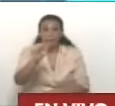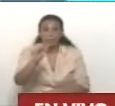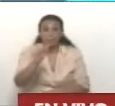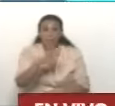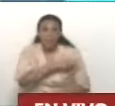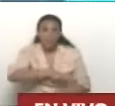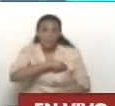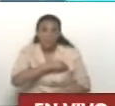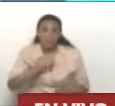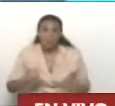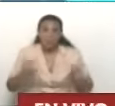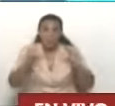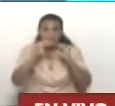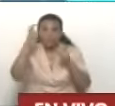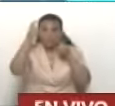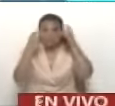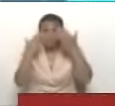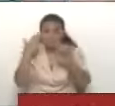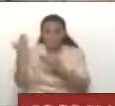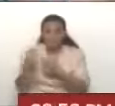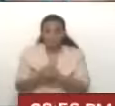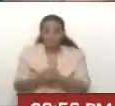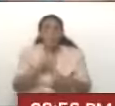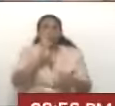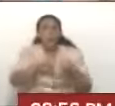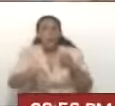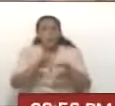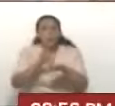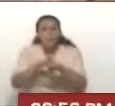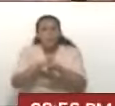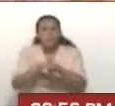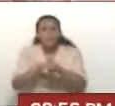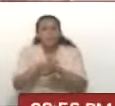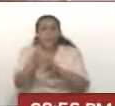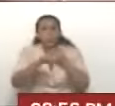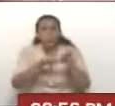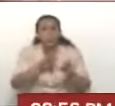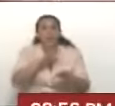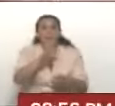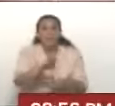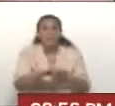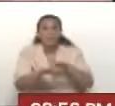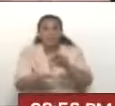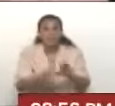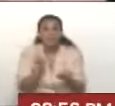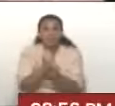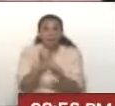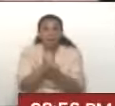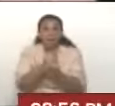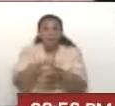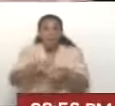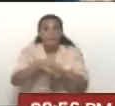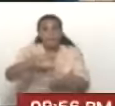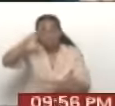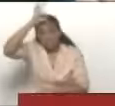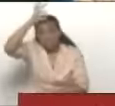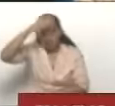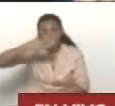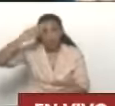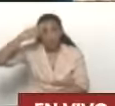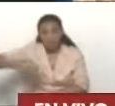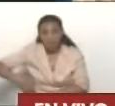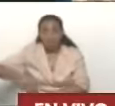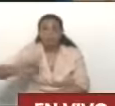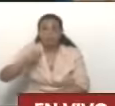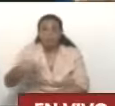Igualdad Hugo Chávez. Y un último comentario, presidente, porque ya está avanzando y es el trabajo de la milicia bolivariana. El fin de